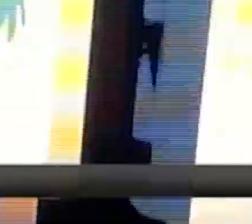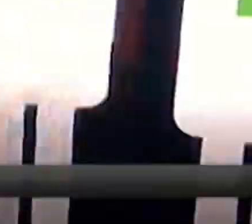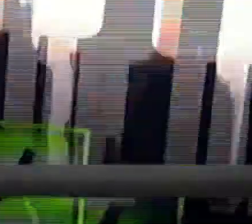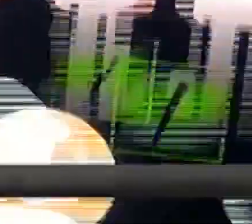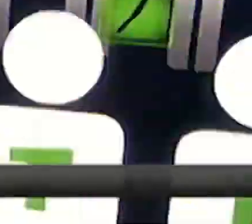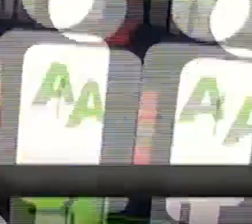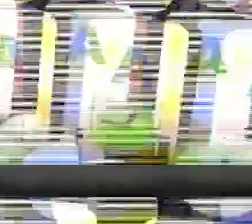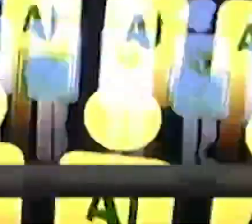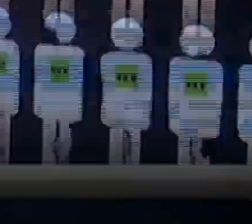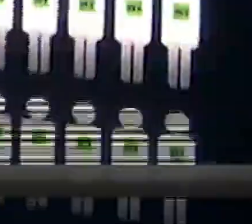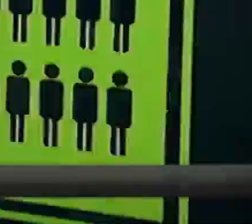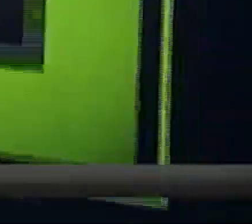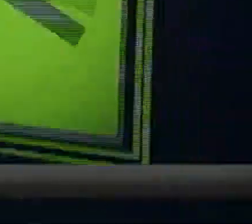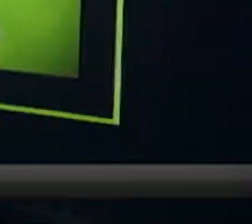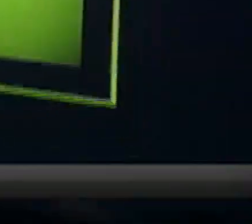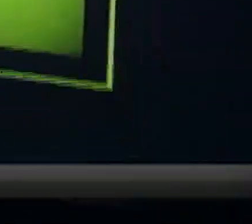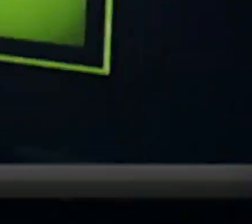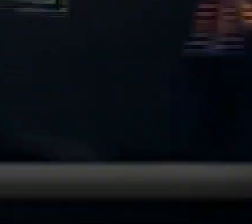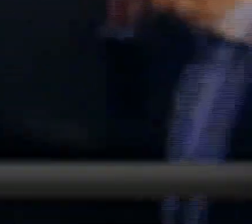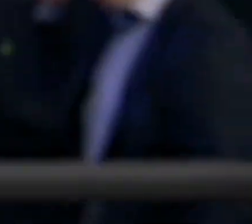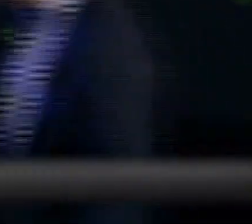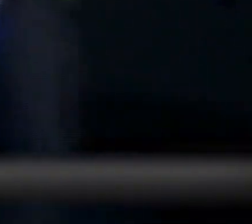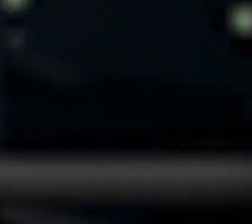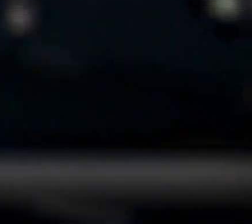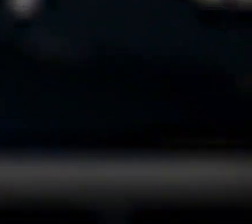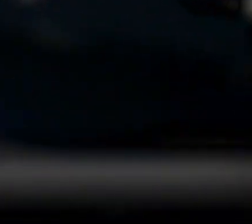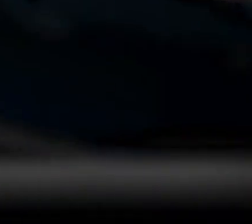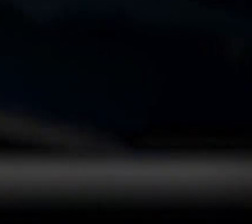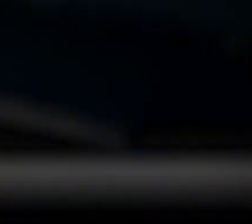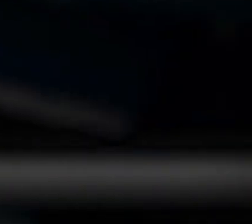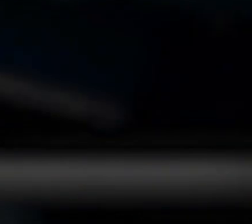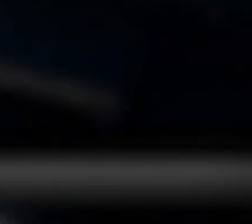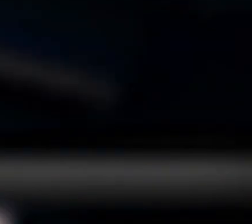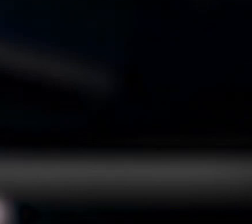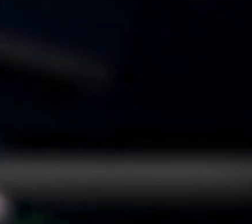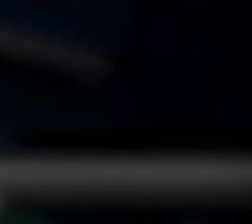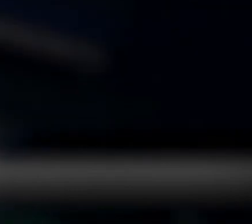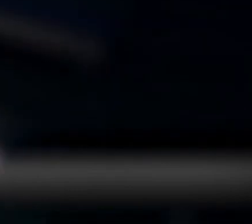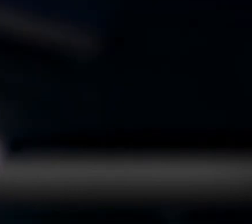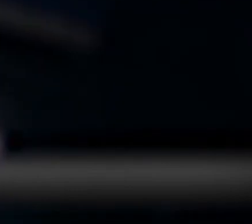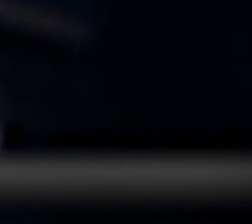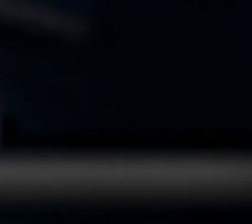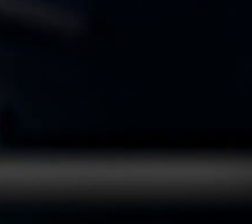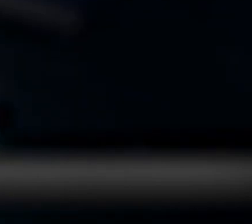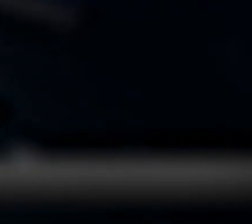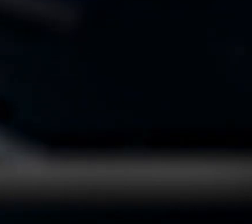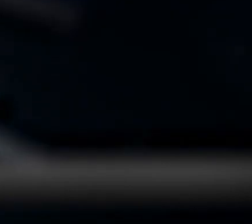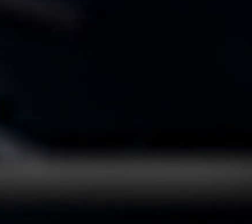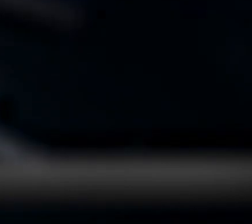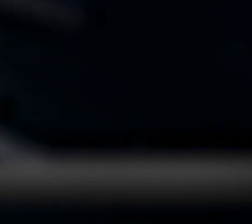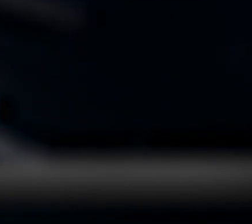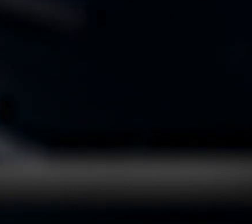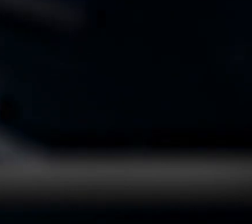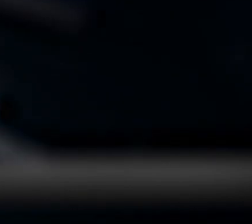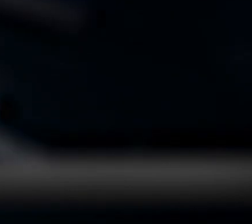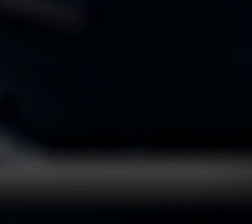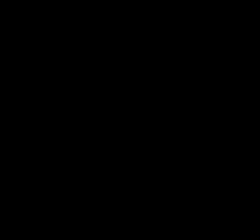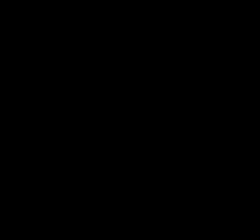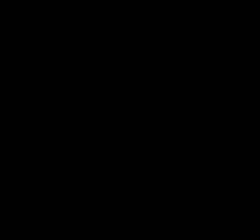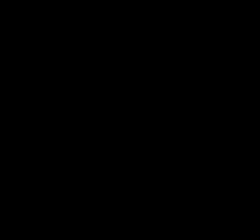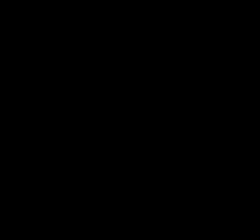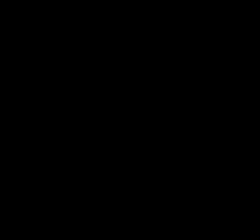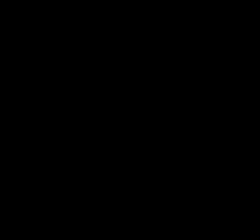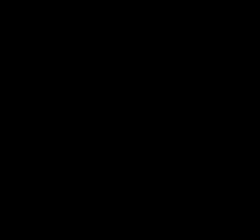RT Reporta, los lunes a las 9:30 de la noche y con repetición a las 10:30 de la